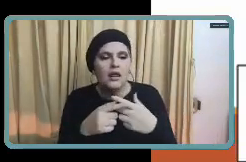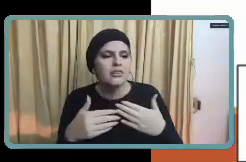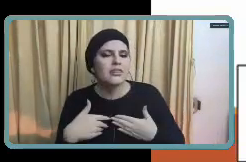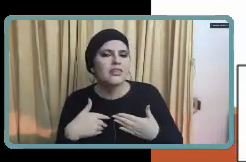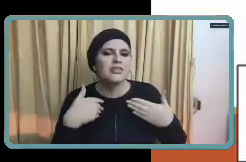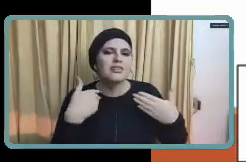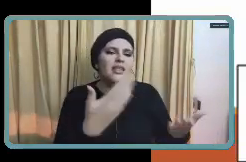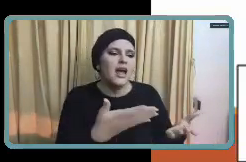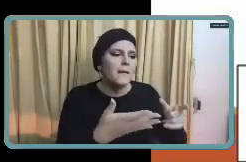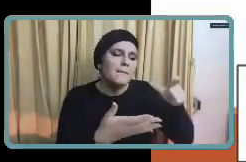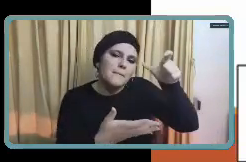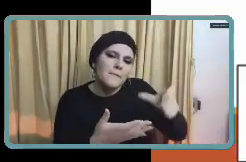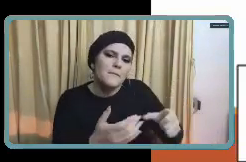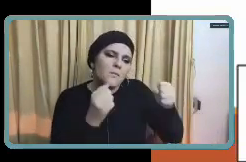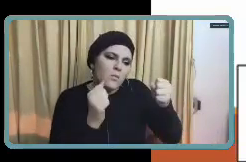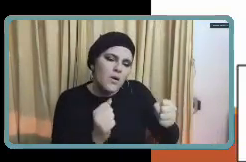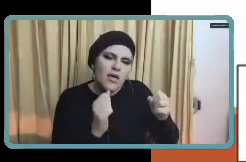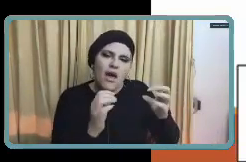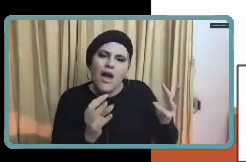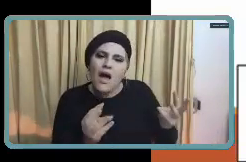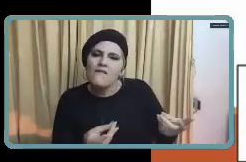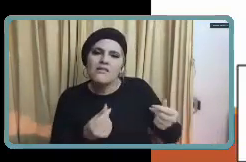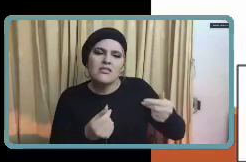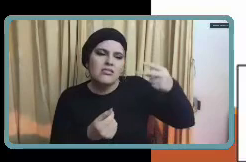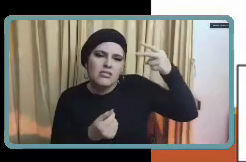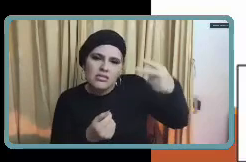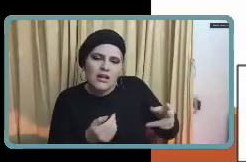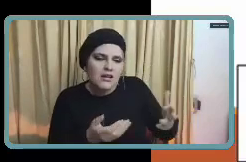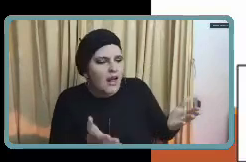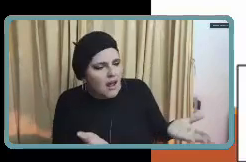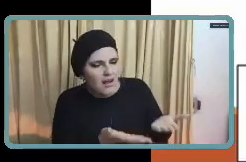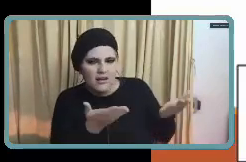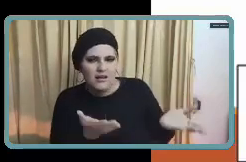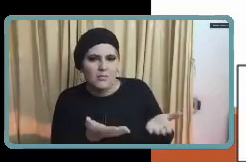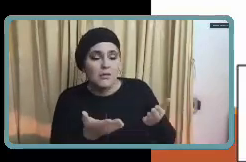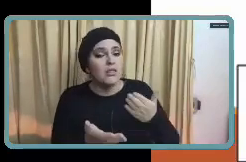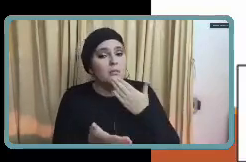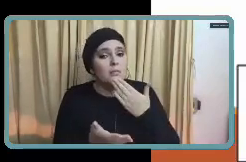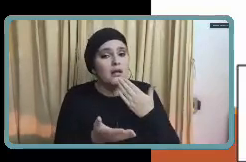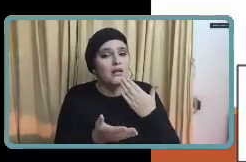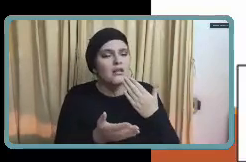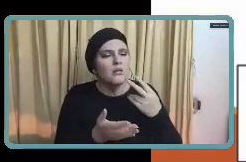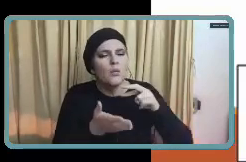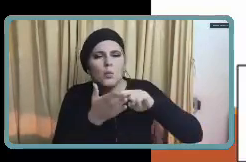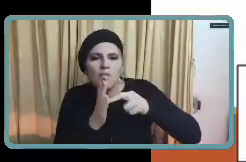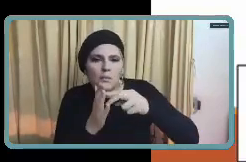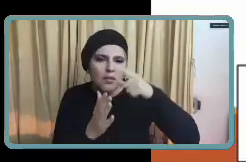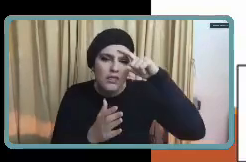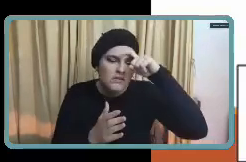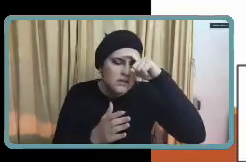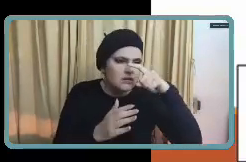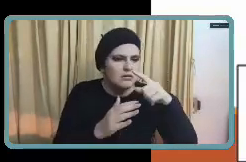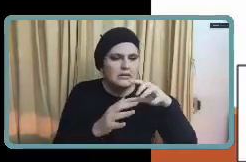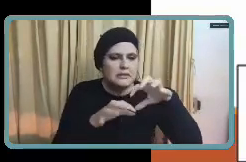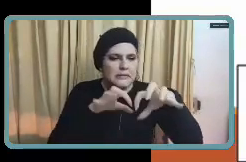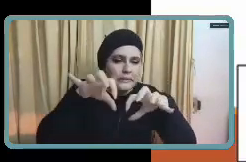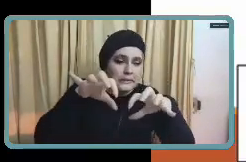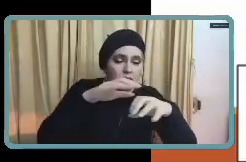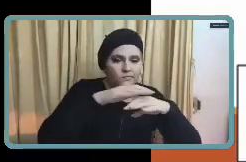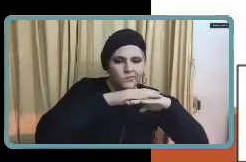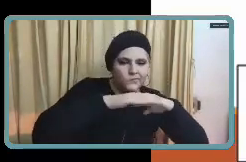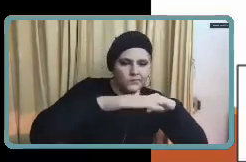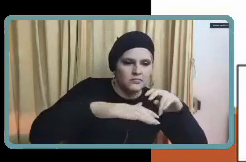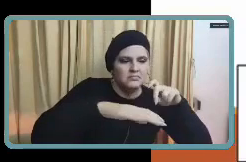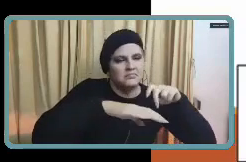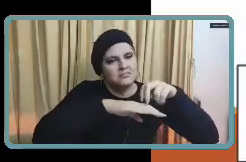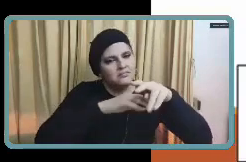de las habilidades de los niños y las dificultades a allanarles el camino. Pero otro concepto que